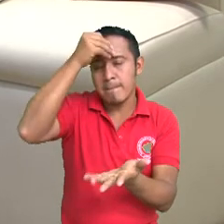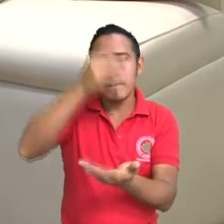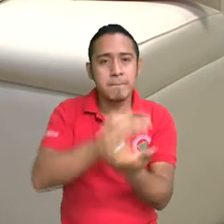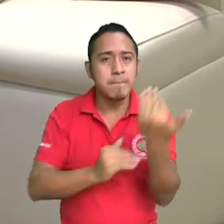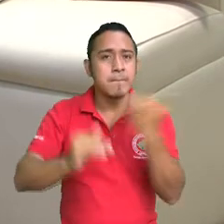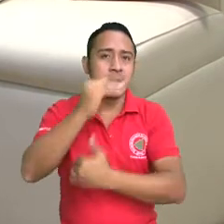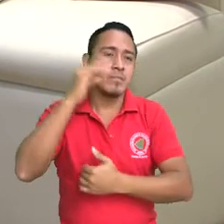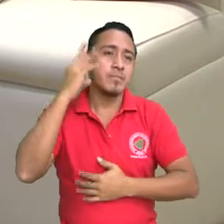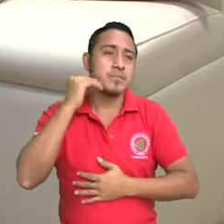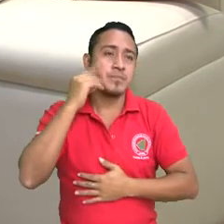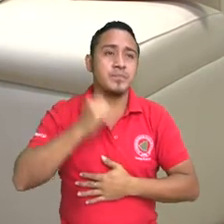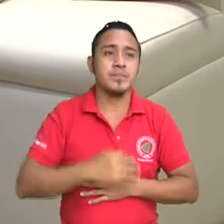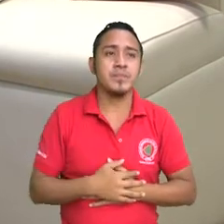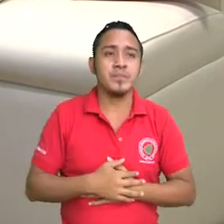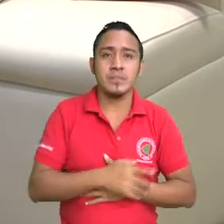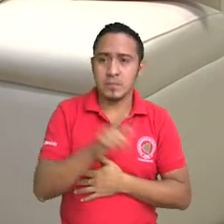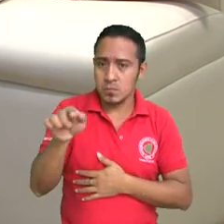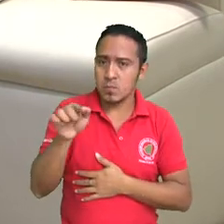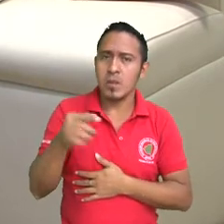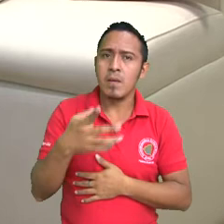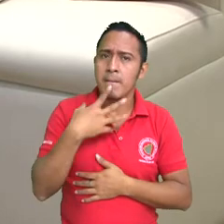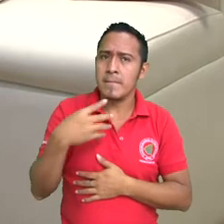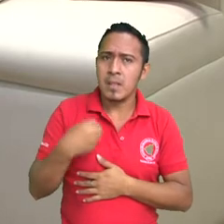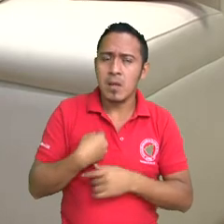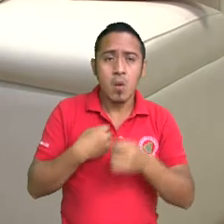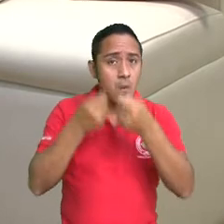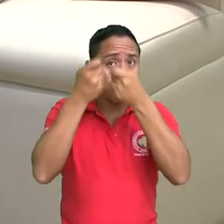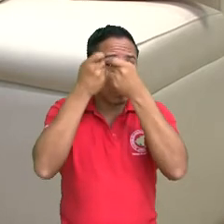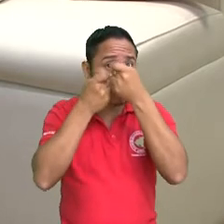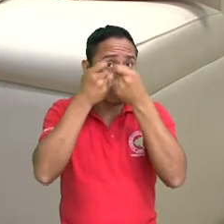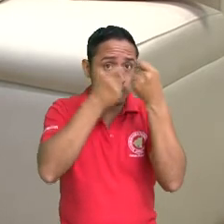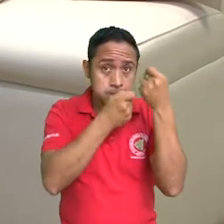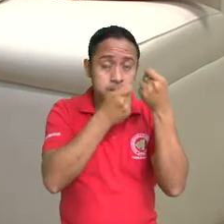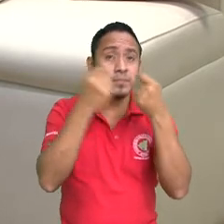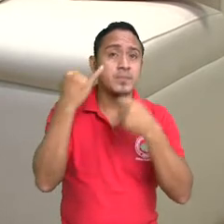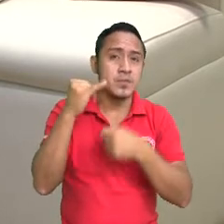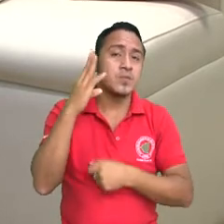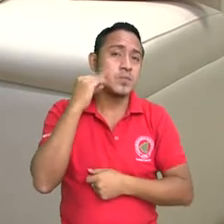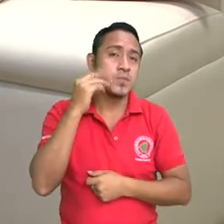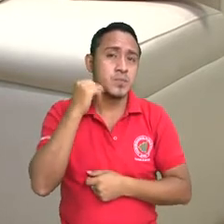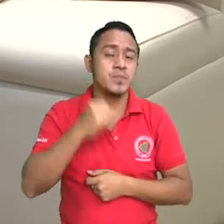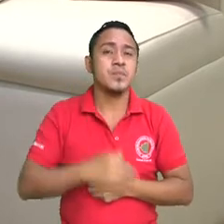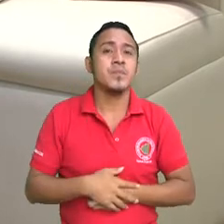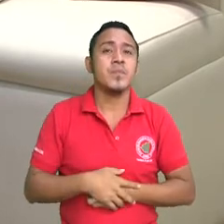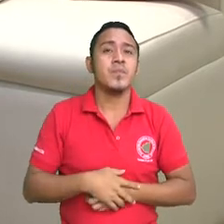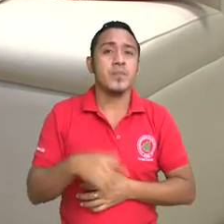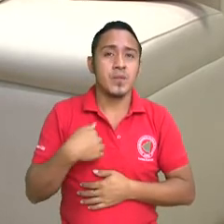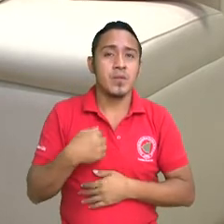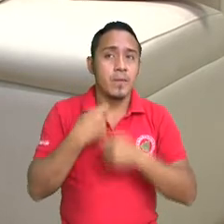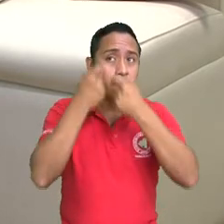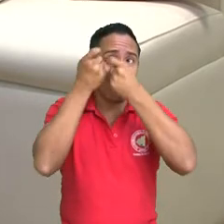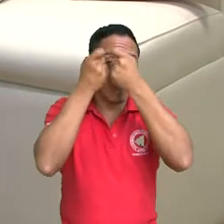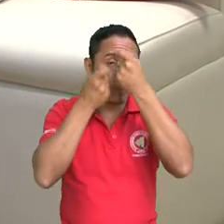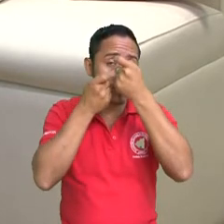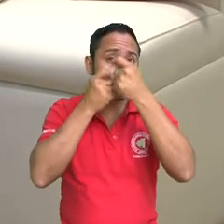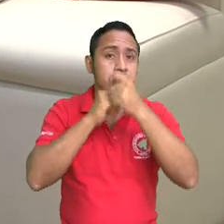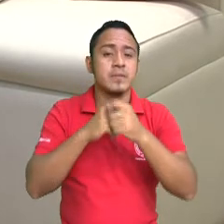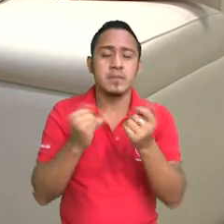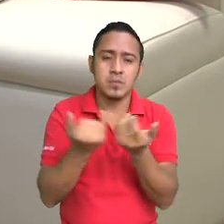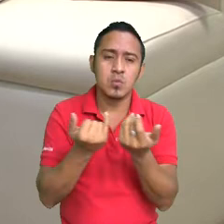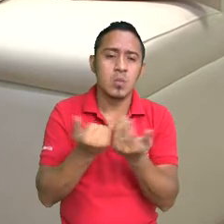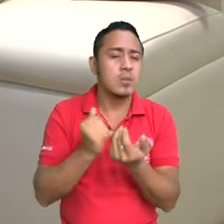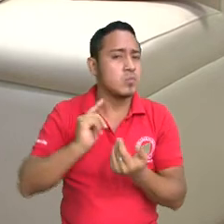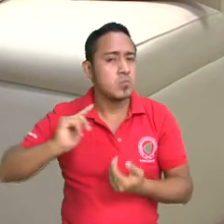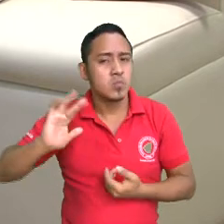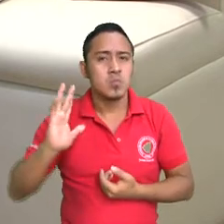mayor experiencia. Usted también opera, me comentó, es cirujana oftalmológica. Sí, soy cirujana oftalmóloga, igual tratamos